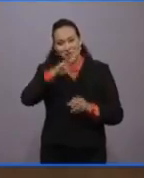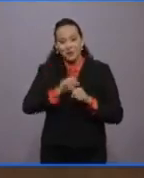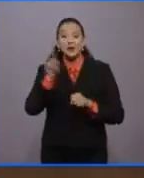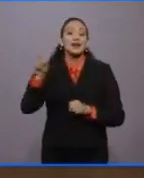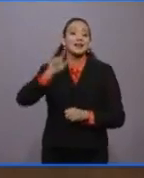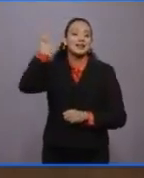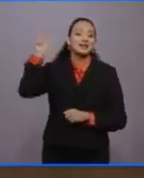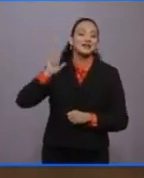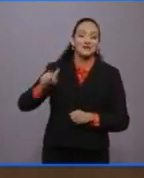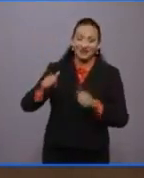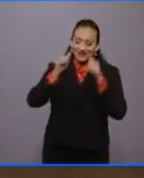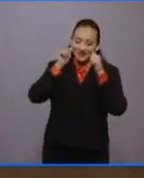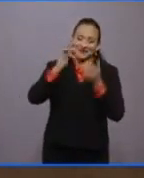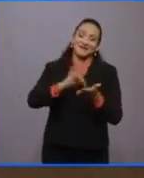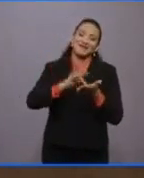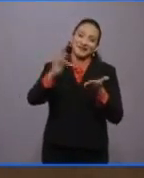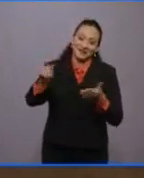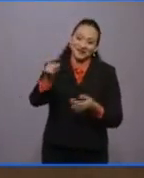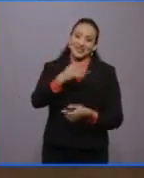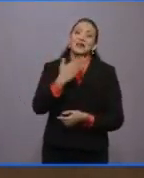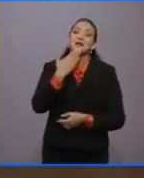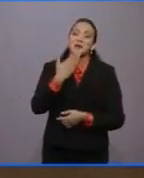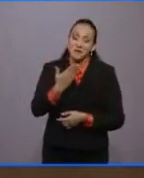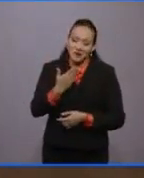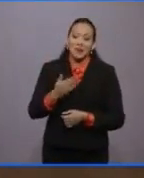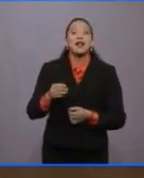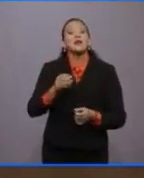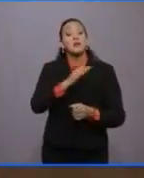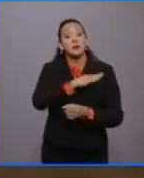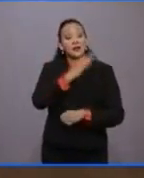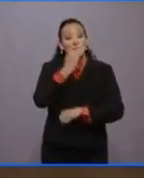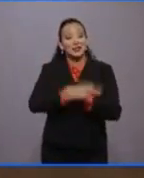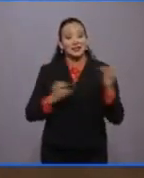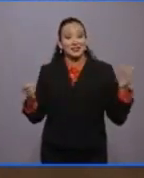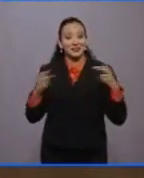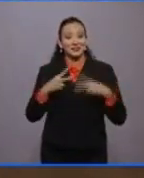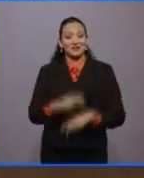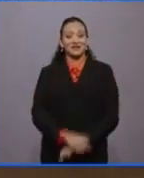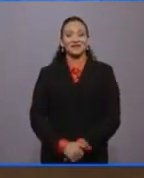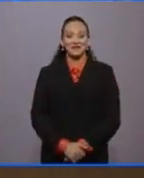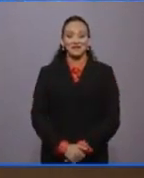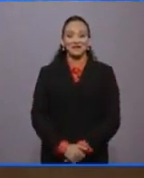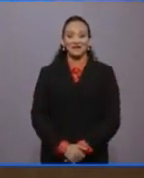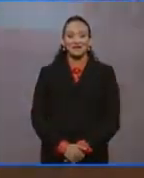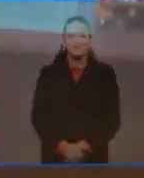Soy Lorena Sánchez Cabrera y le deseo que disfrute su tarde de jueves. Hasta pronto.